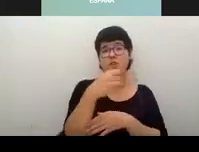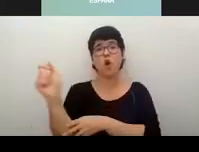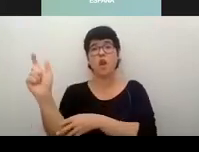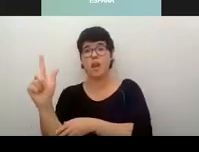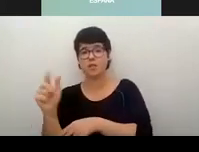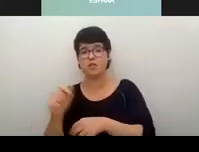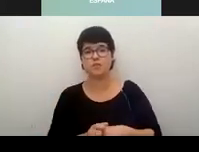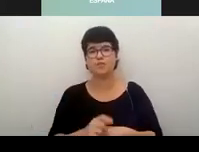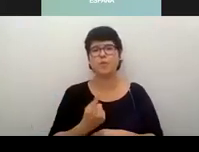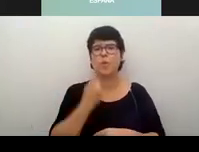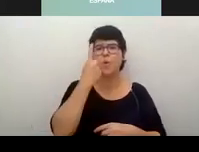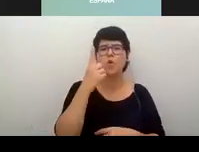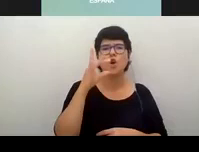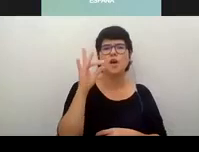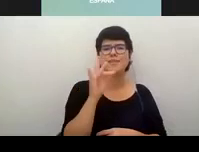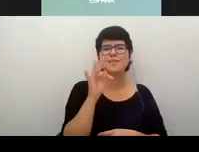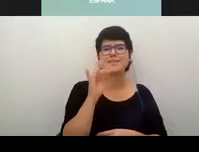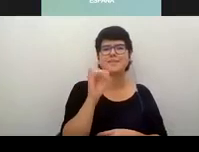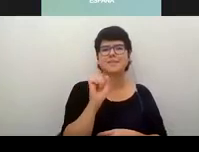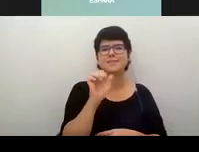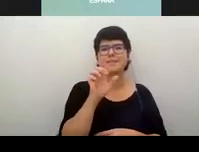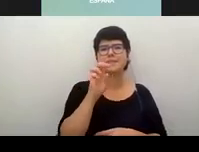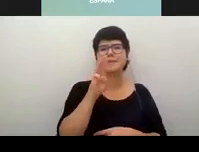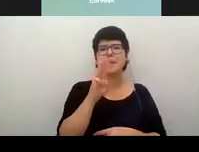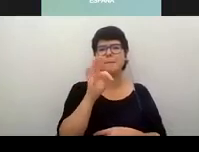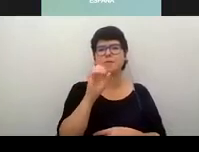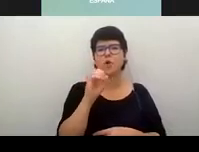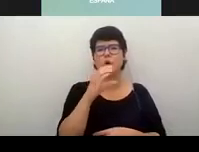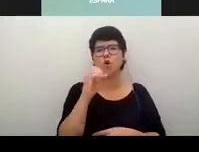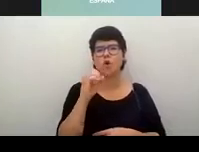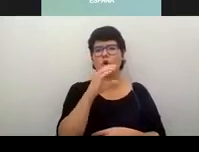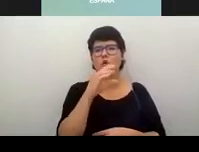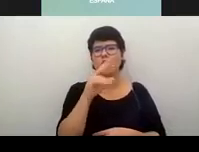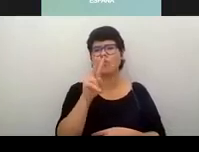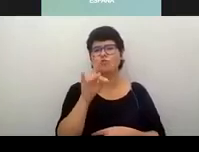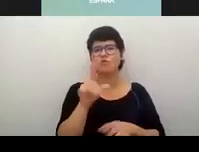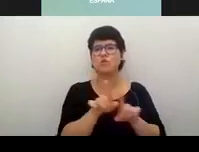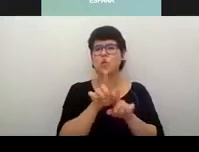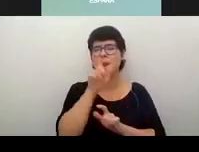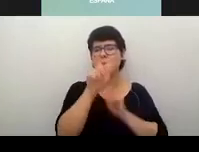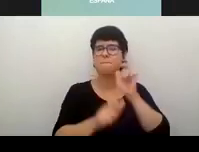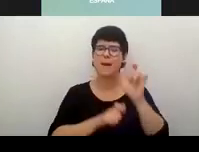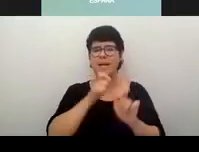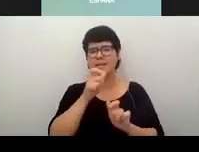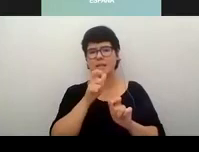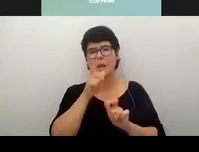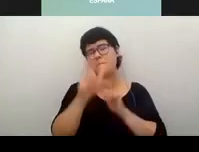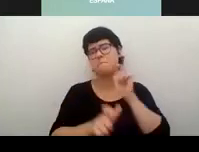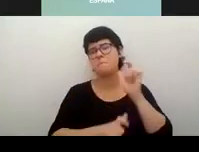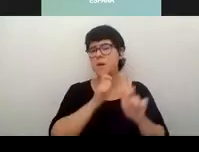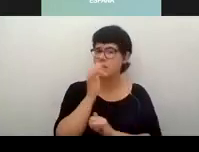Streptococcus thermophilus, que es una bacteria, es un poco diferente en el sentido que es un poco gram